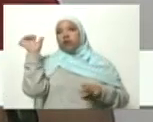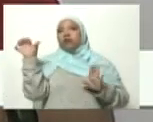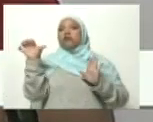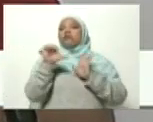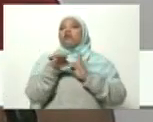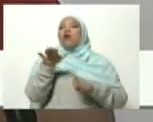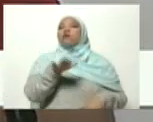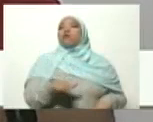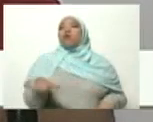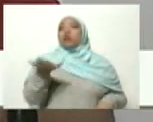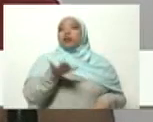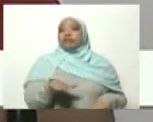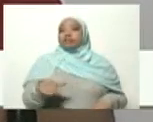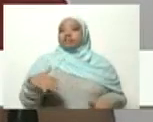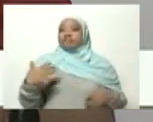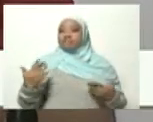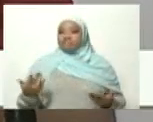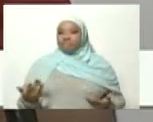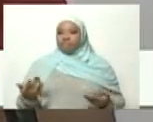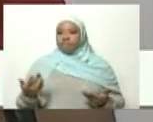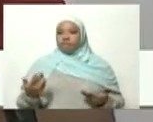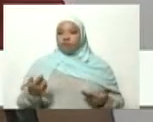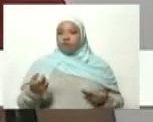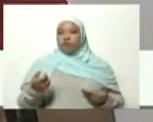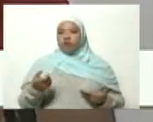dónde? ¿Lo envenenaron?